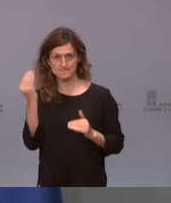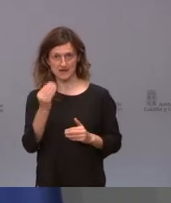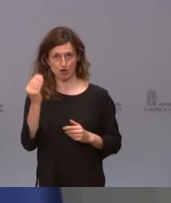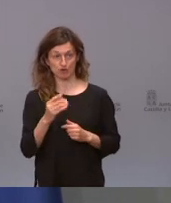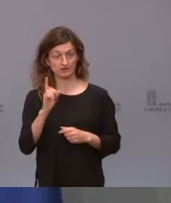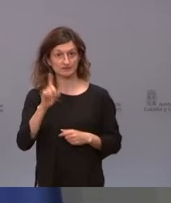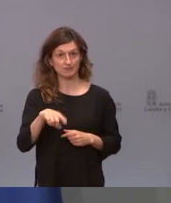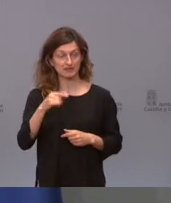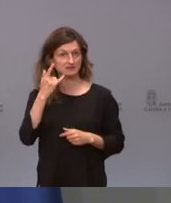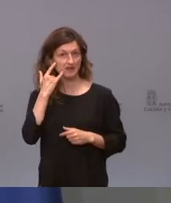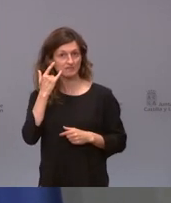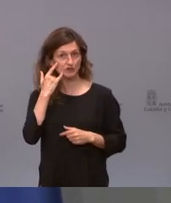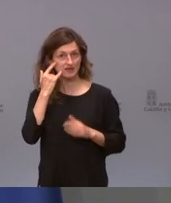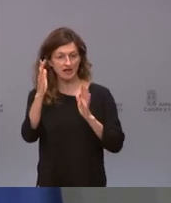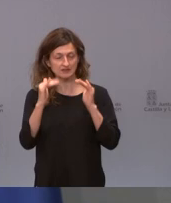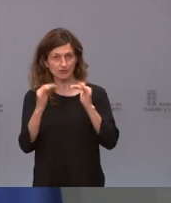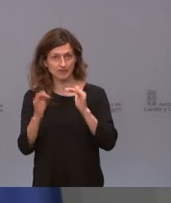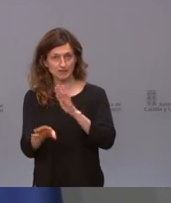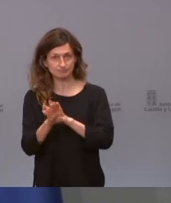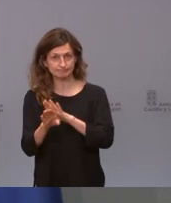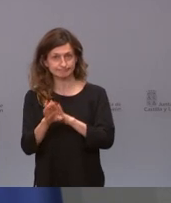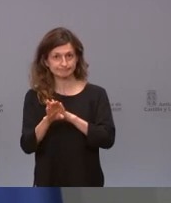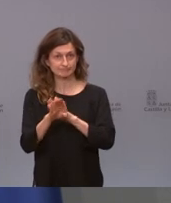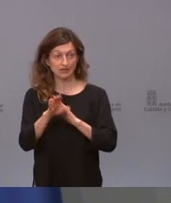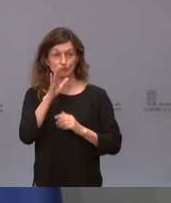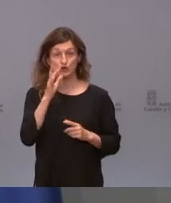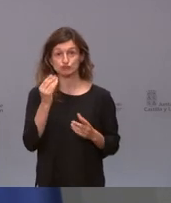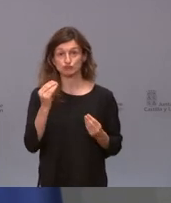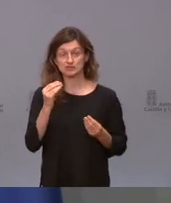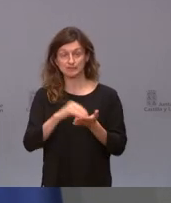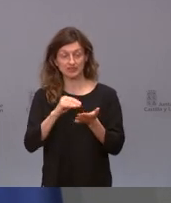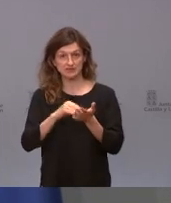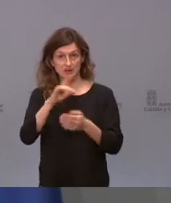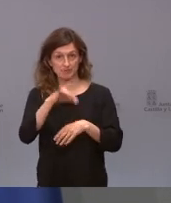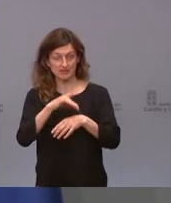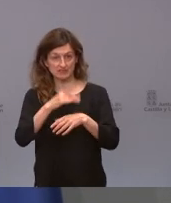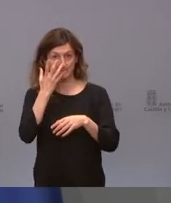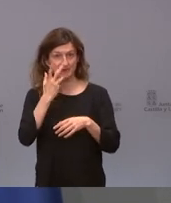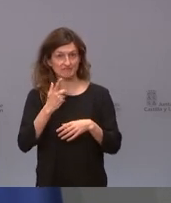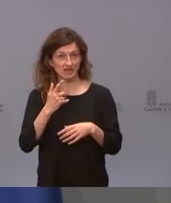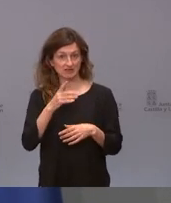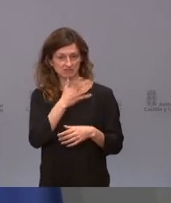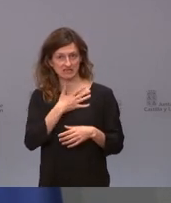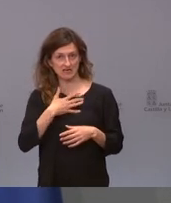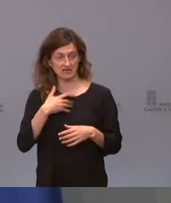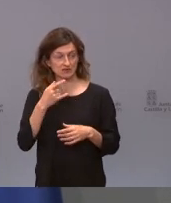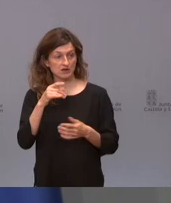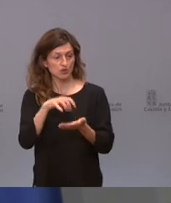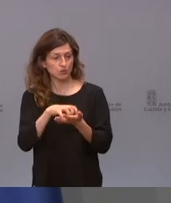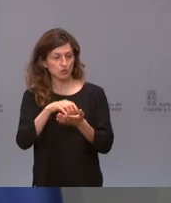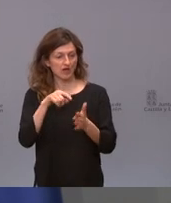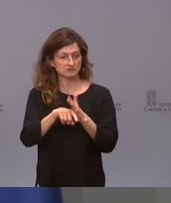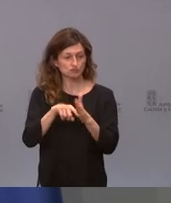la atención telefónica también se tiene que mantener porque hay muchos muchos pacientes que prefieren que quieren resolver algunos